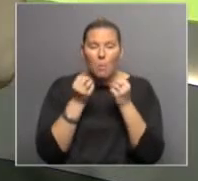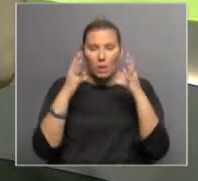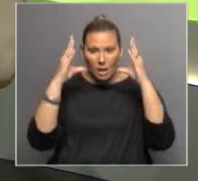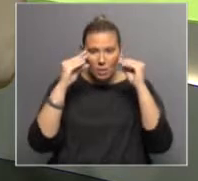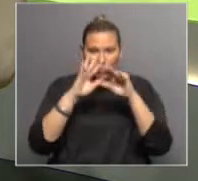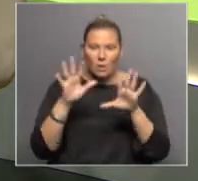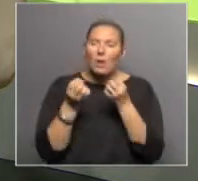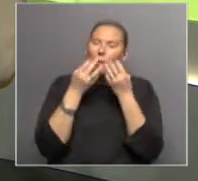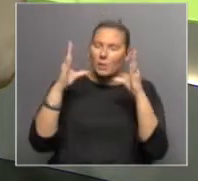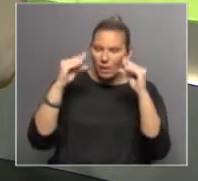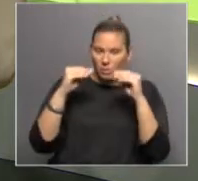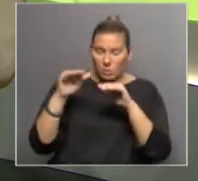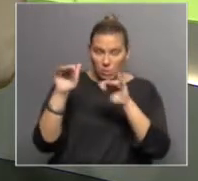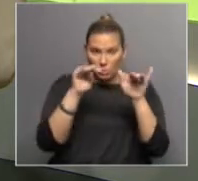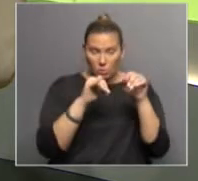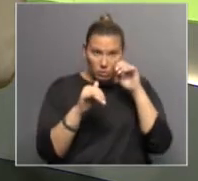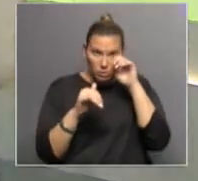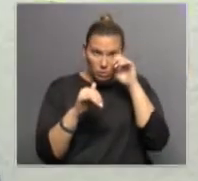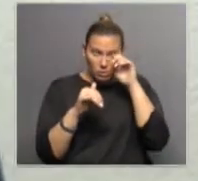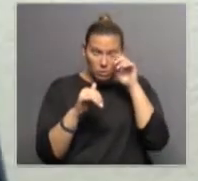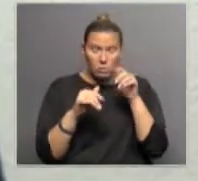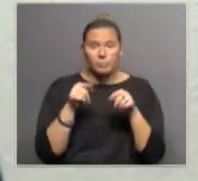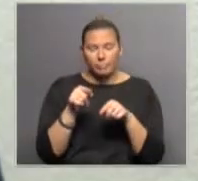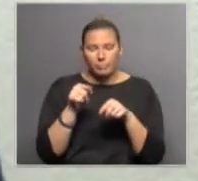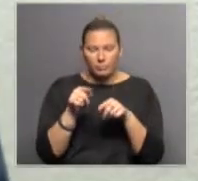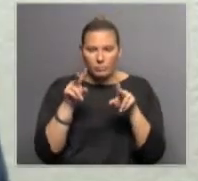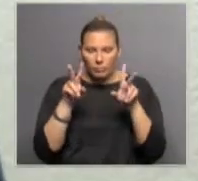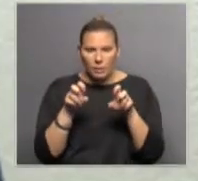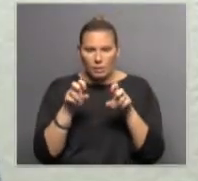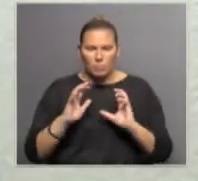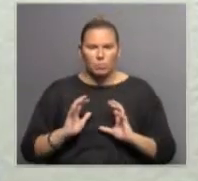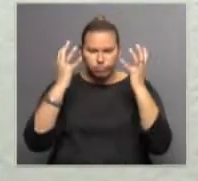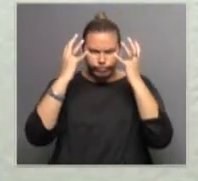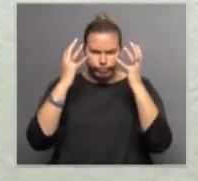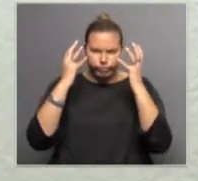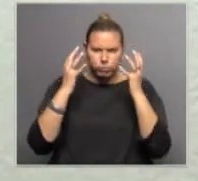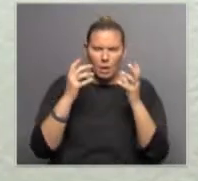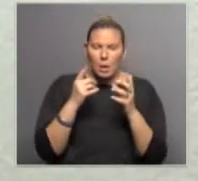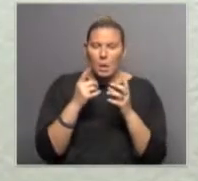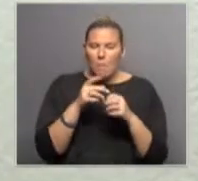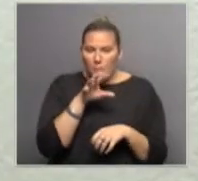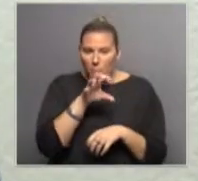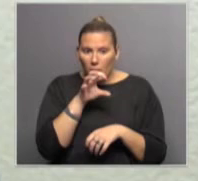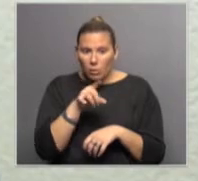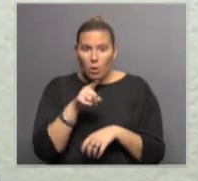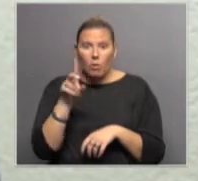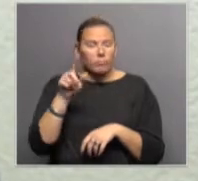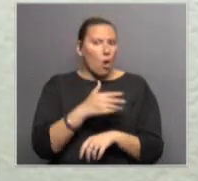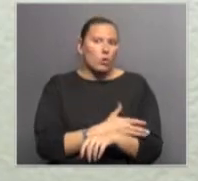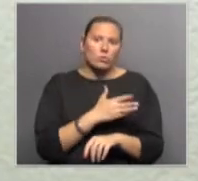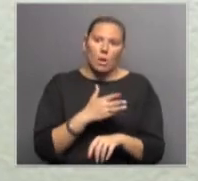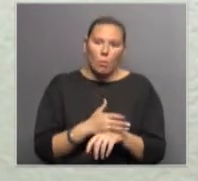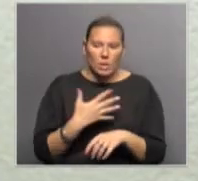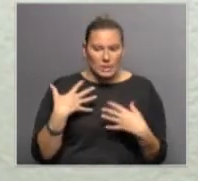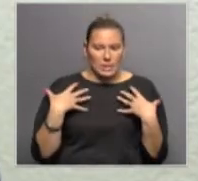noches, Gustavo. Buenas noches para todos. Bueno, así es, el tema de la agresividad en perros es un tema que trae consecuencias sobre